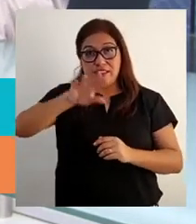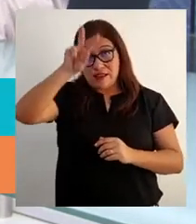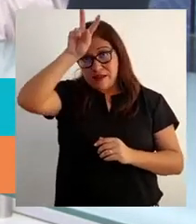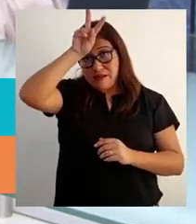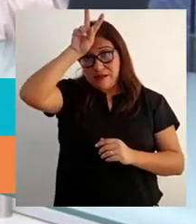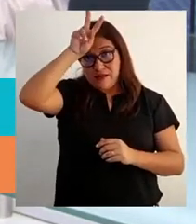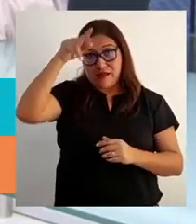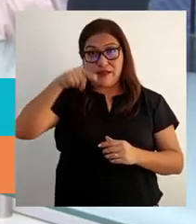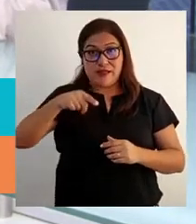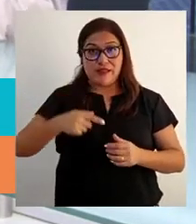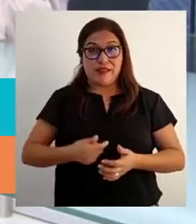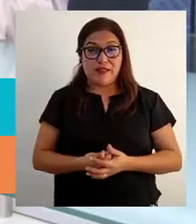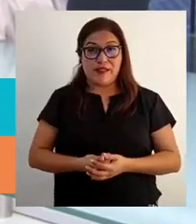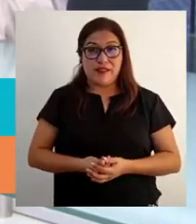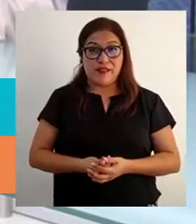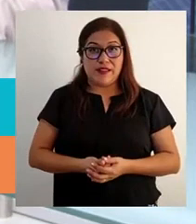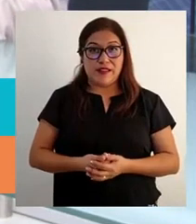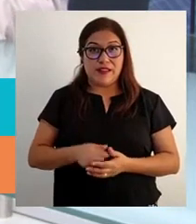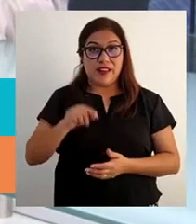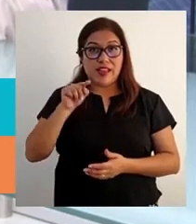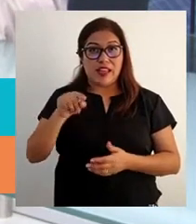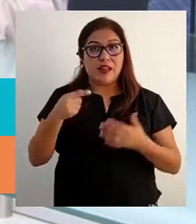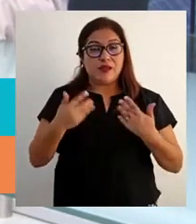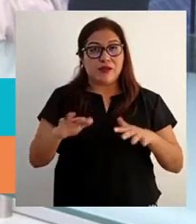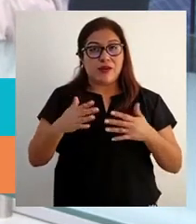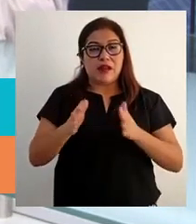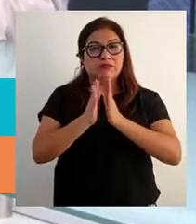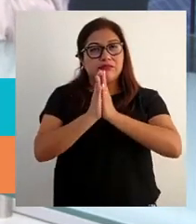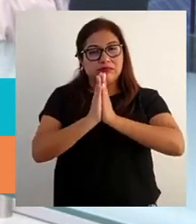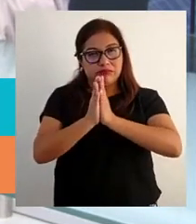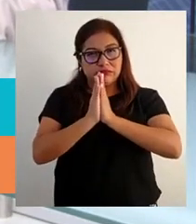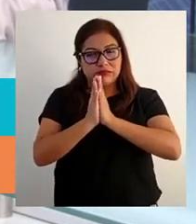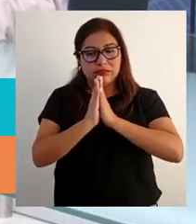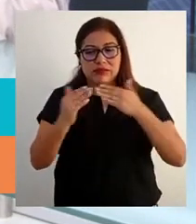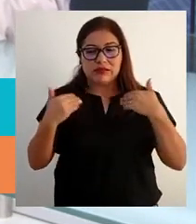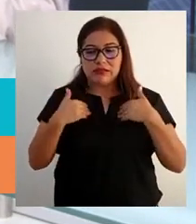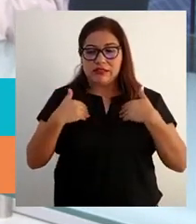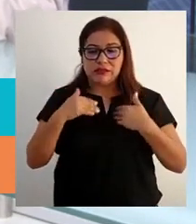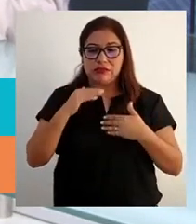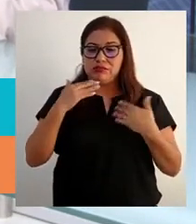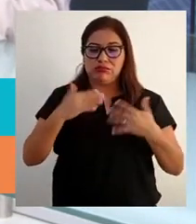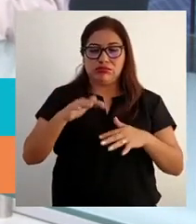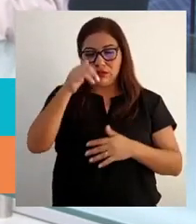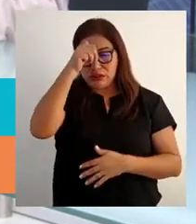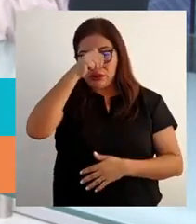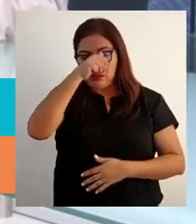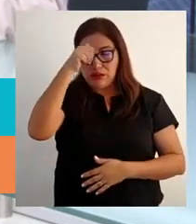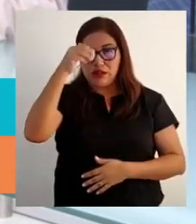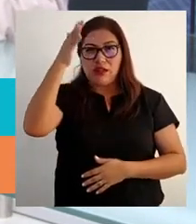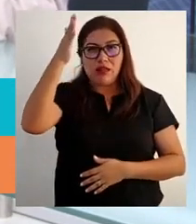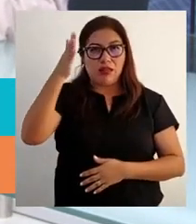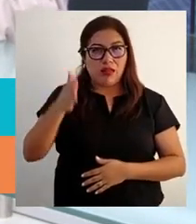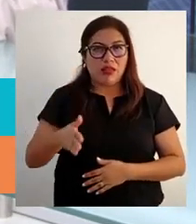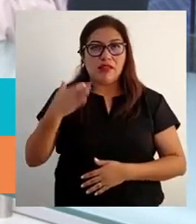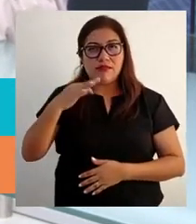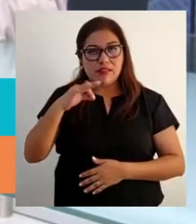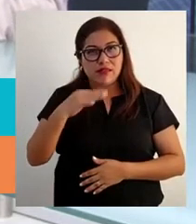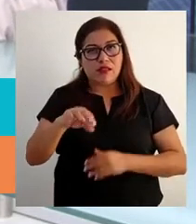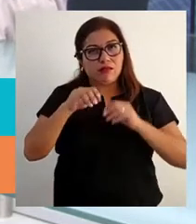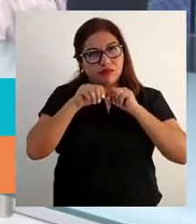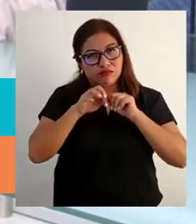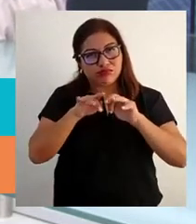de transporte. Este es un clamor que tenemos todos los domingos que difundir. Por